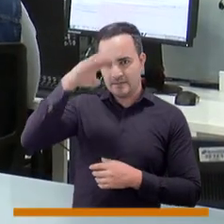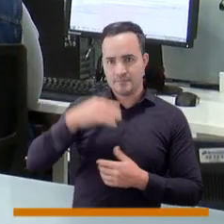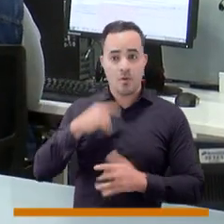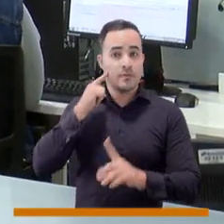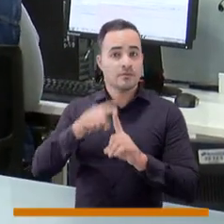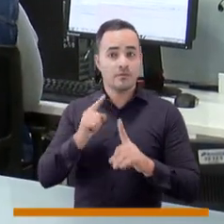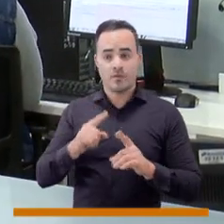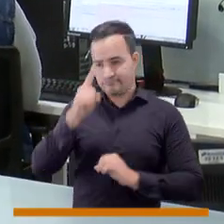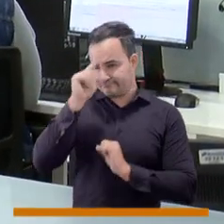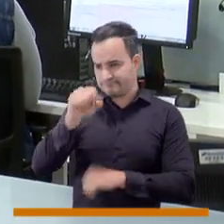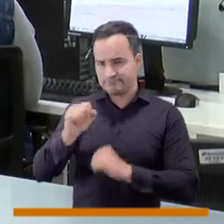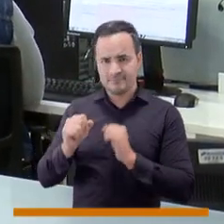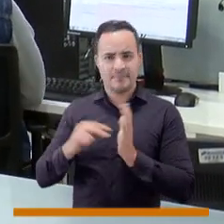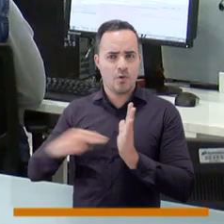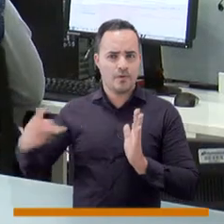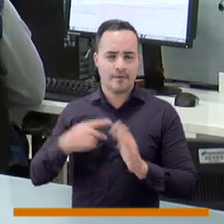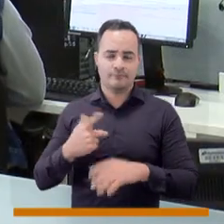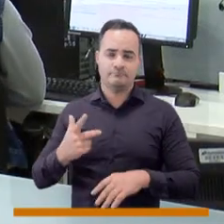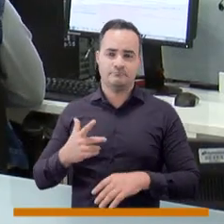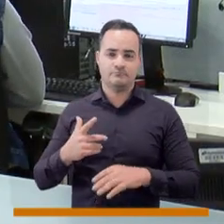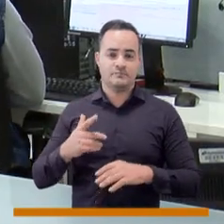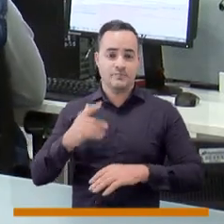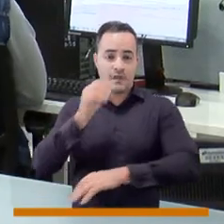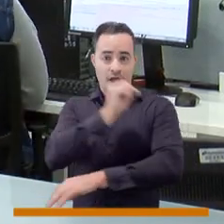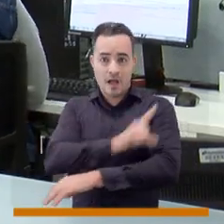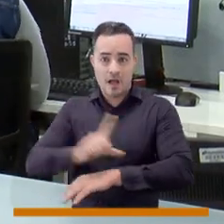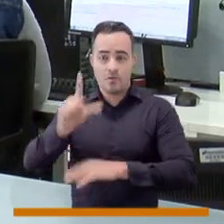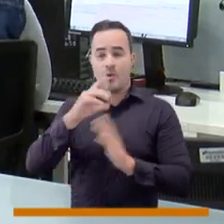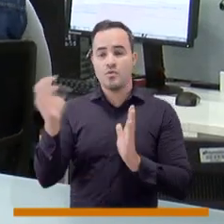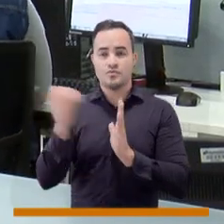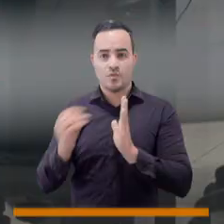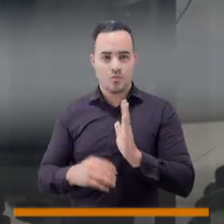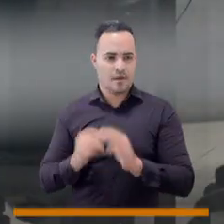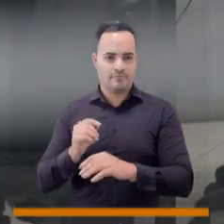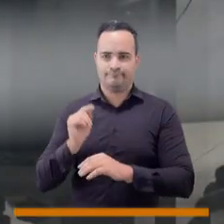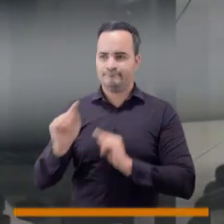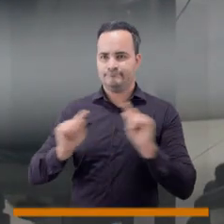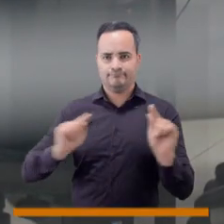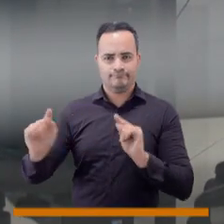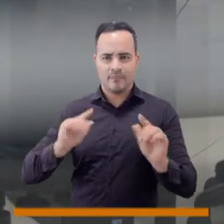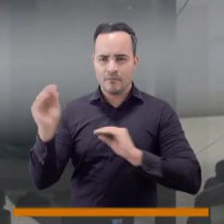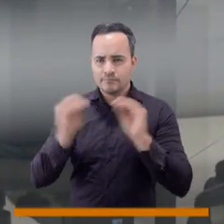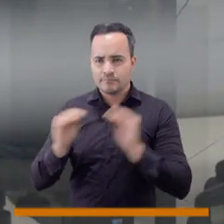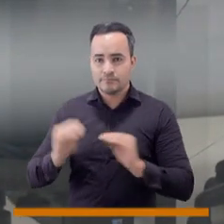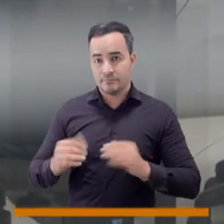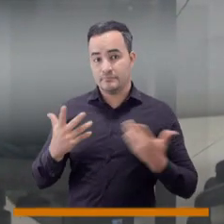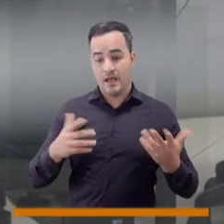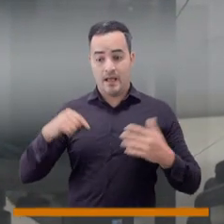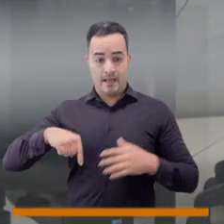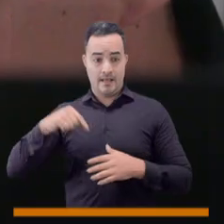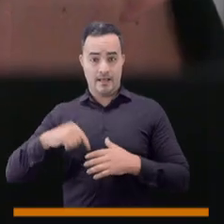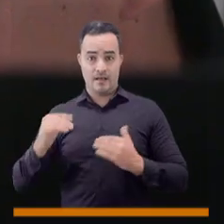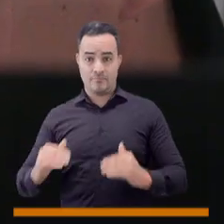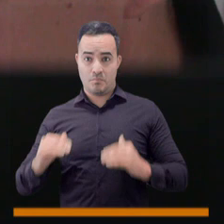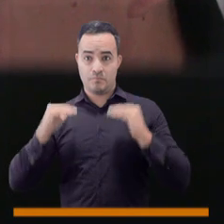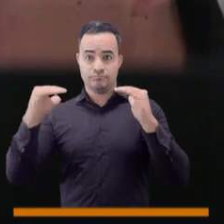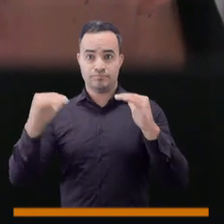en capacidades tecnológicas, hardware, software. Y eso nos va a traer a nosotros muchas competencias a nivel nacional y a nivel